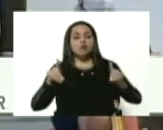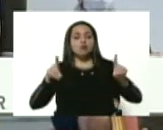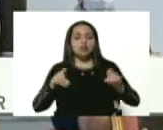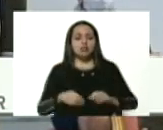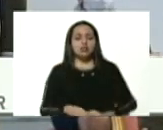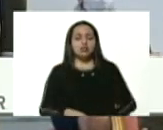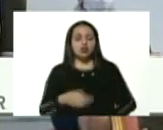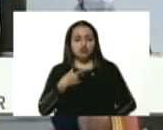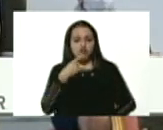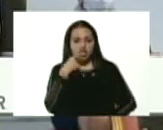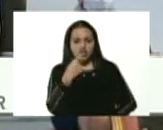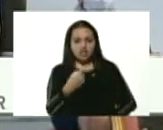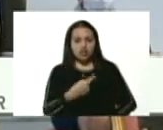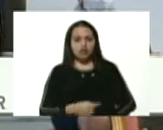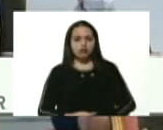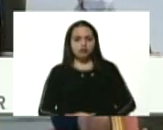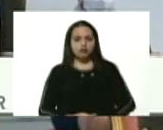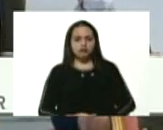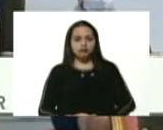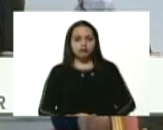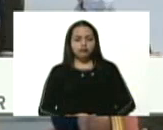yo le digo, preparémonos.